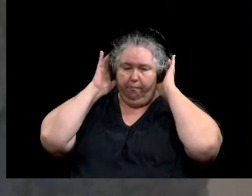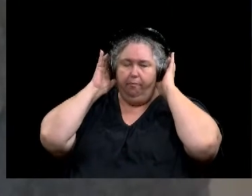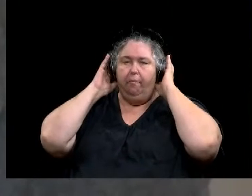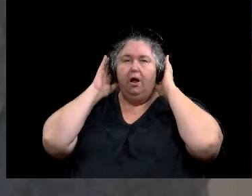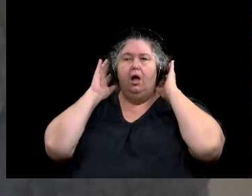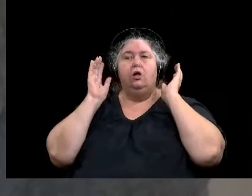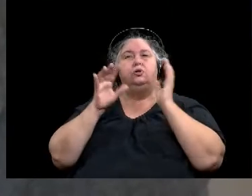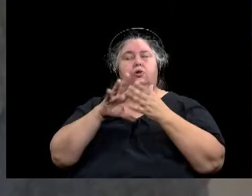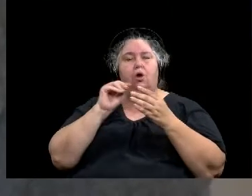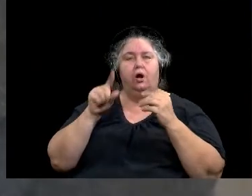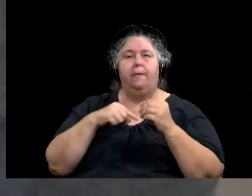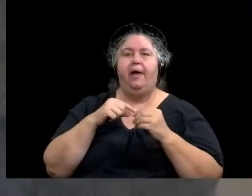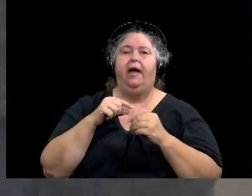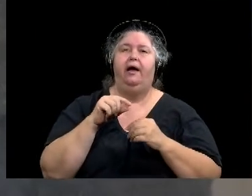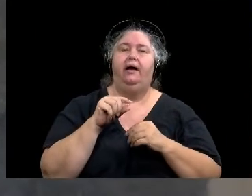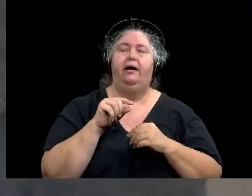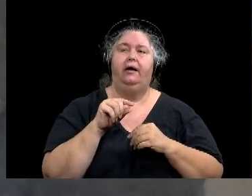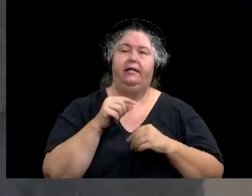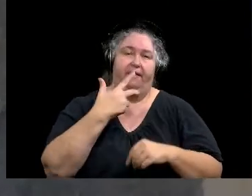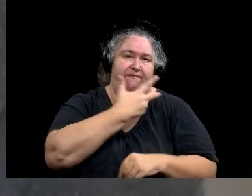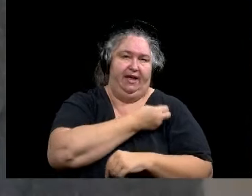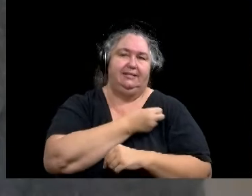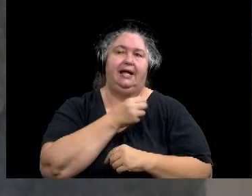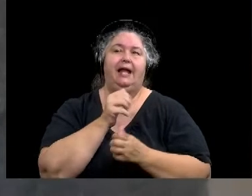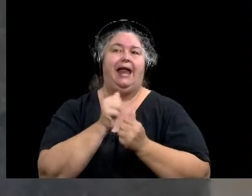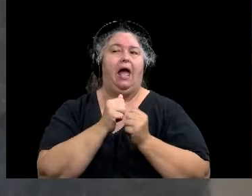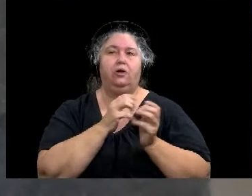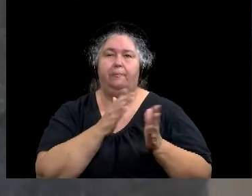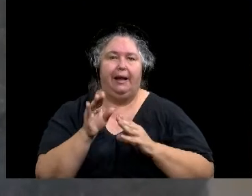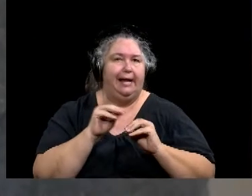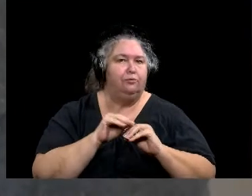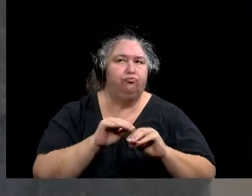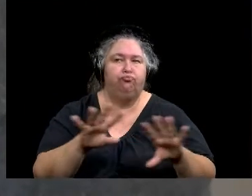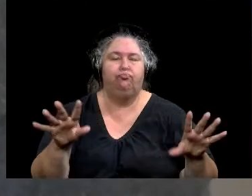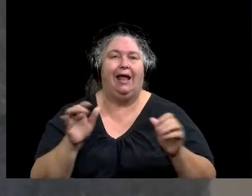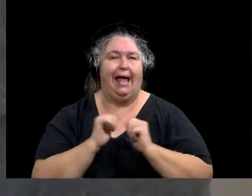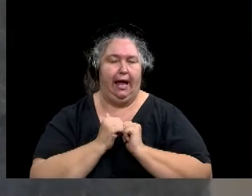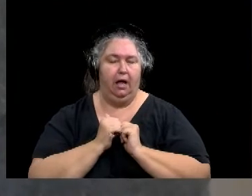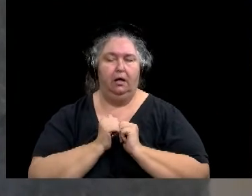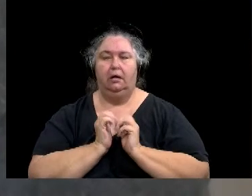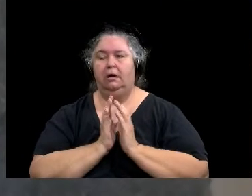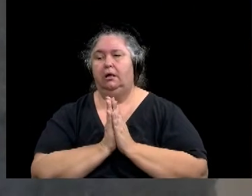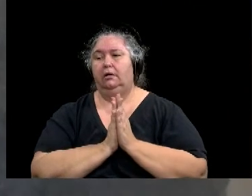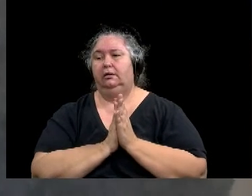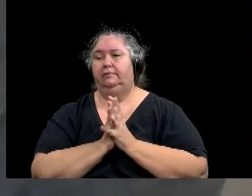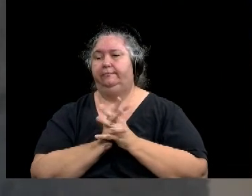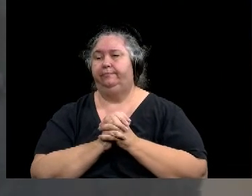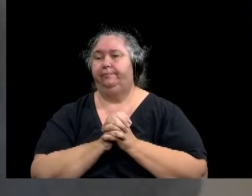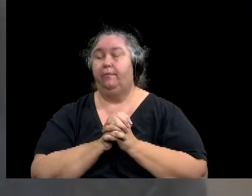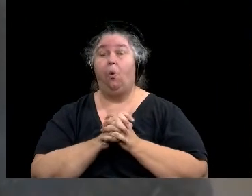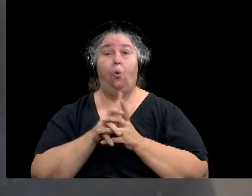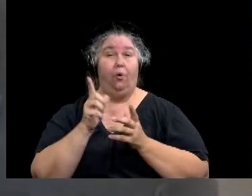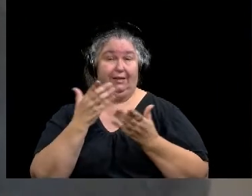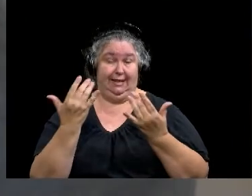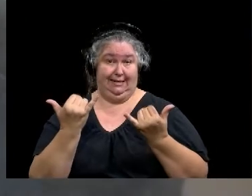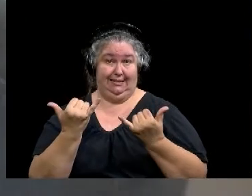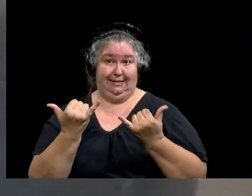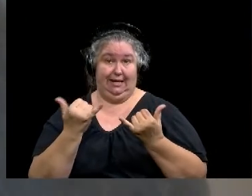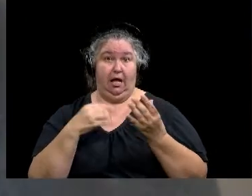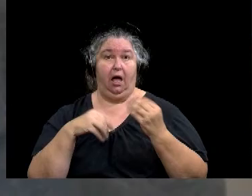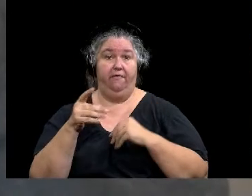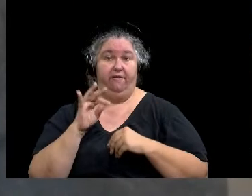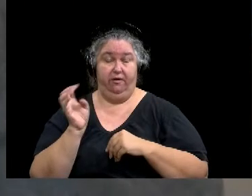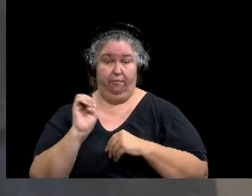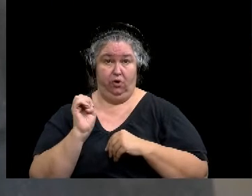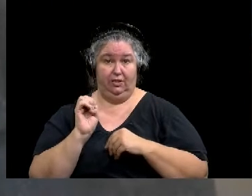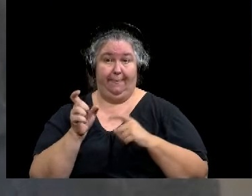alrededor sin aprender de las vacunas y tomar todos los recursos que se debe de tomar para estas dar estas